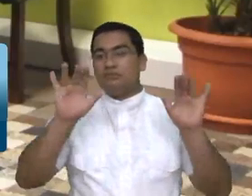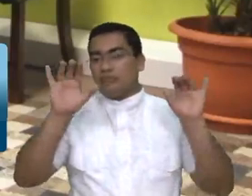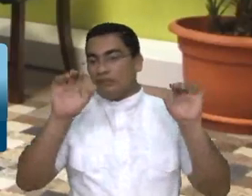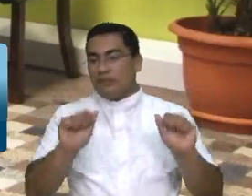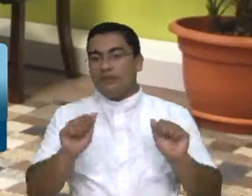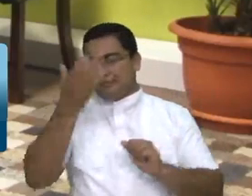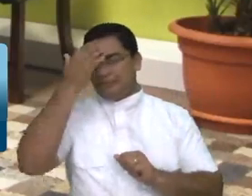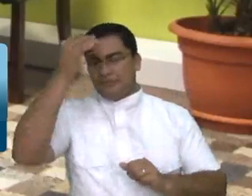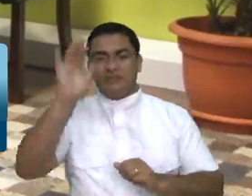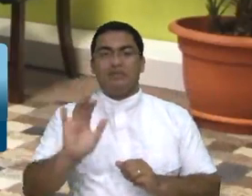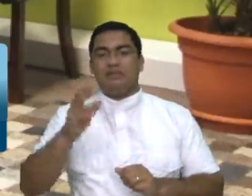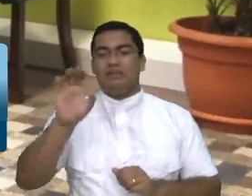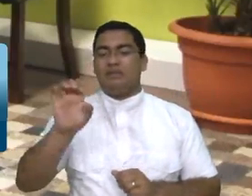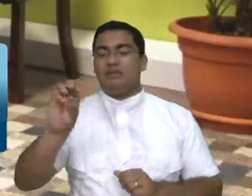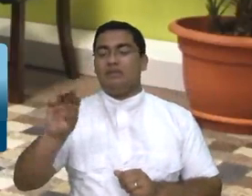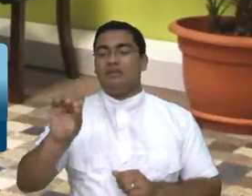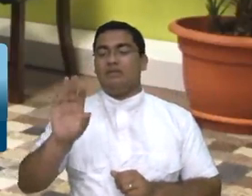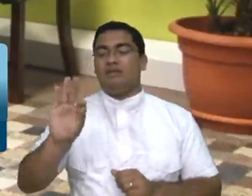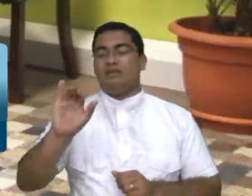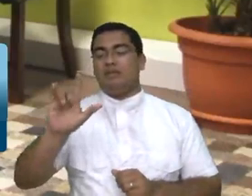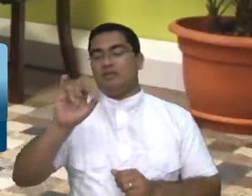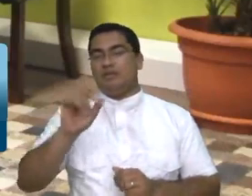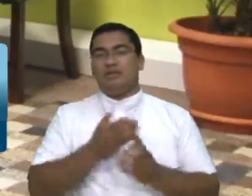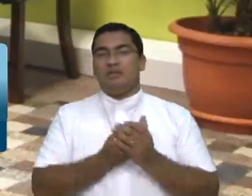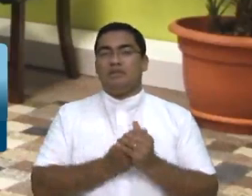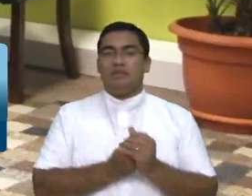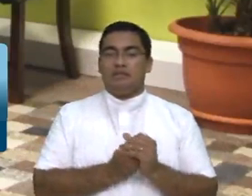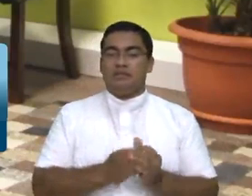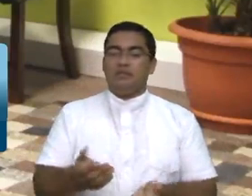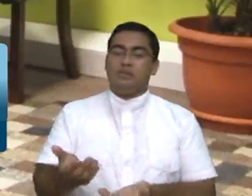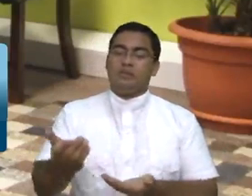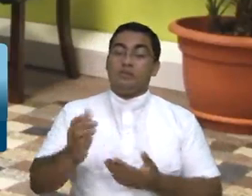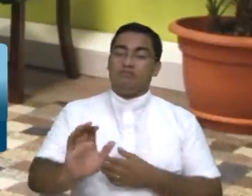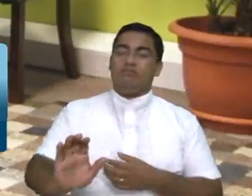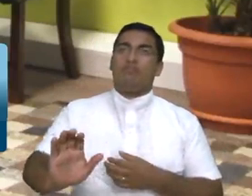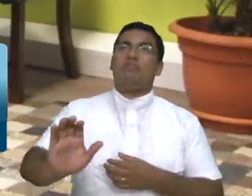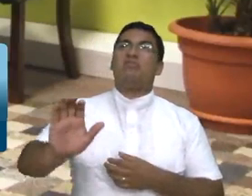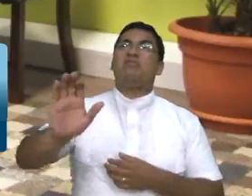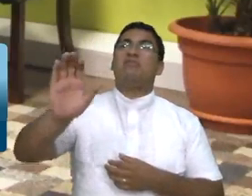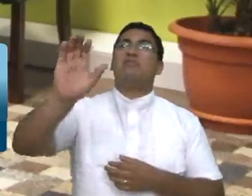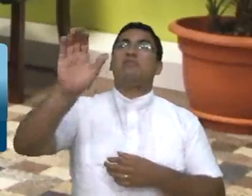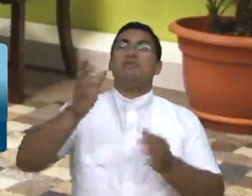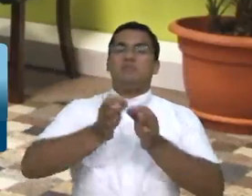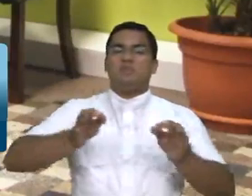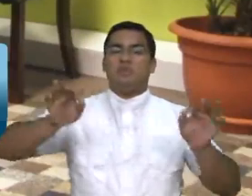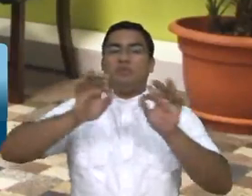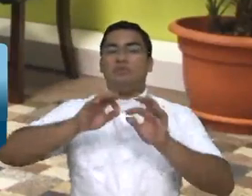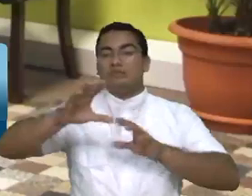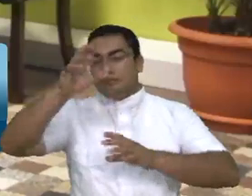con hemofilia? En el momento de nacer, en su crecimiento, obviamente, es una etapa de aprender, de